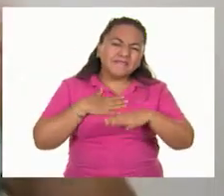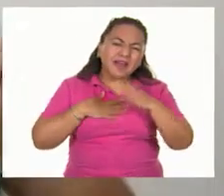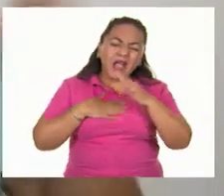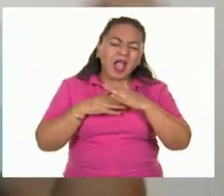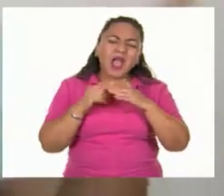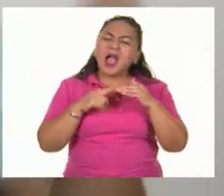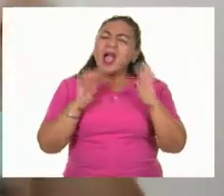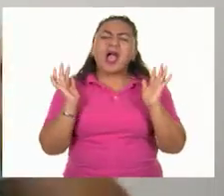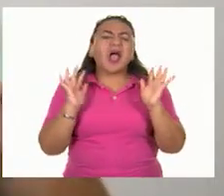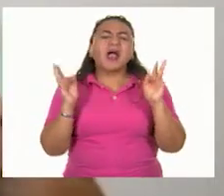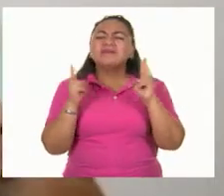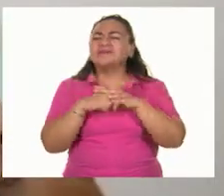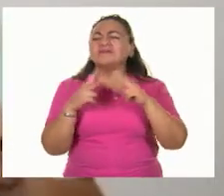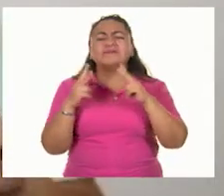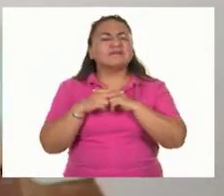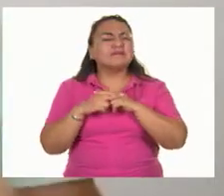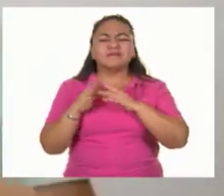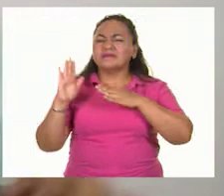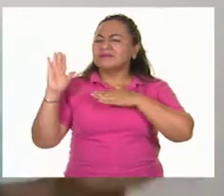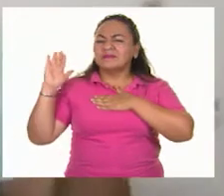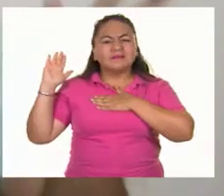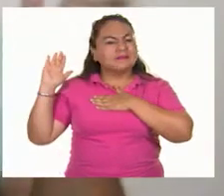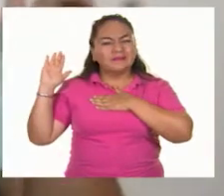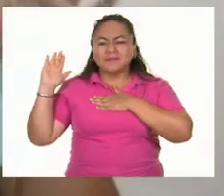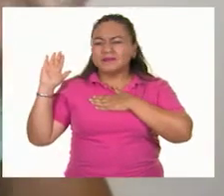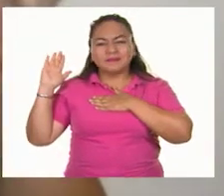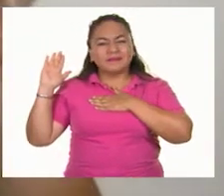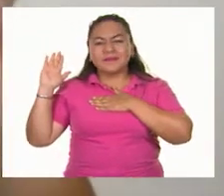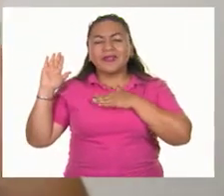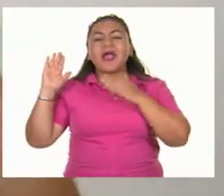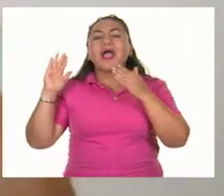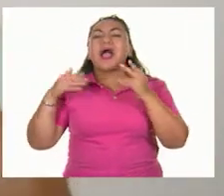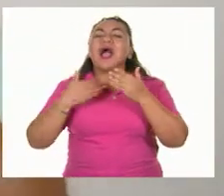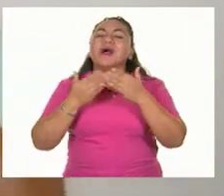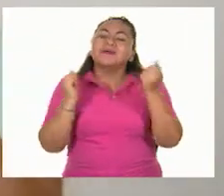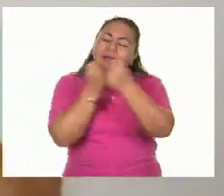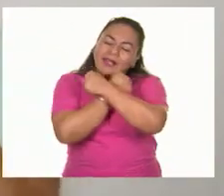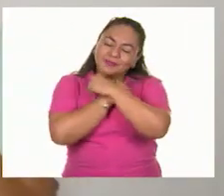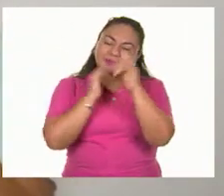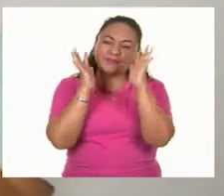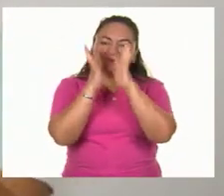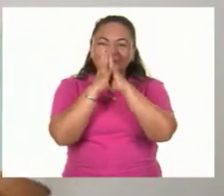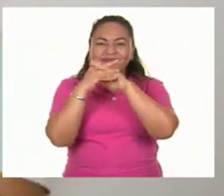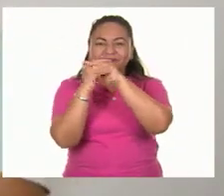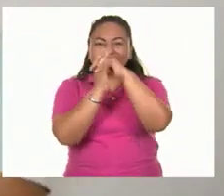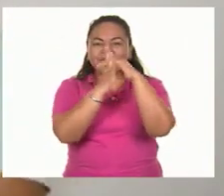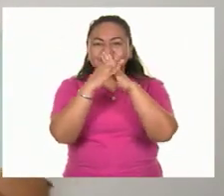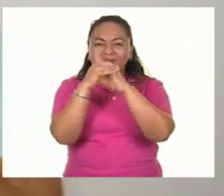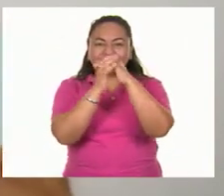no pelear nunca y a la otra abrazó.